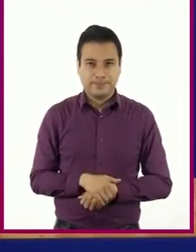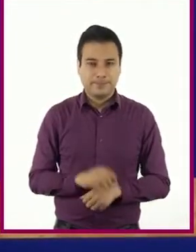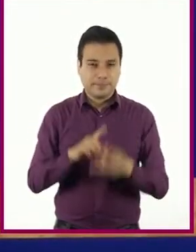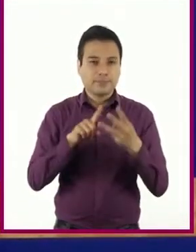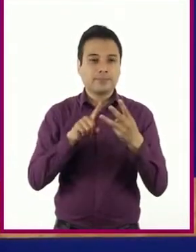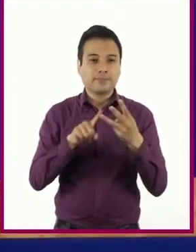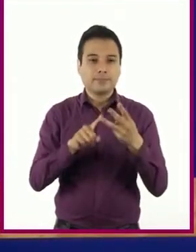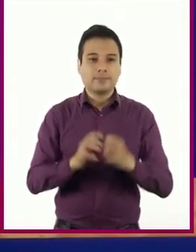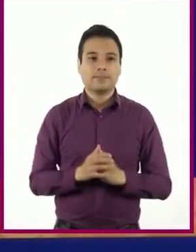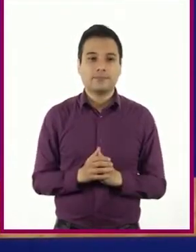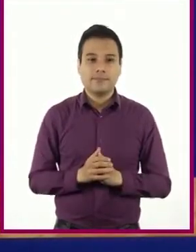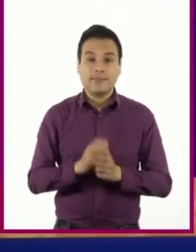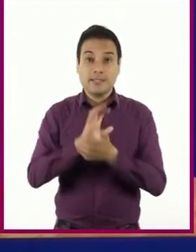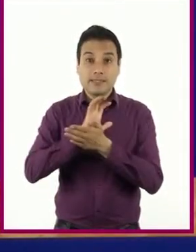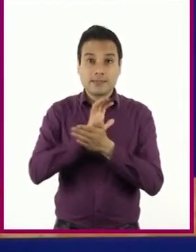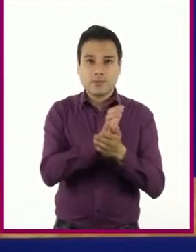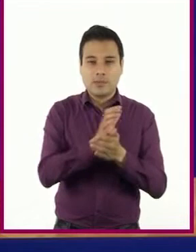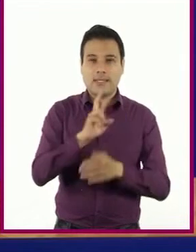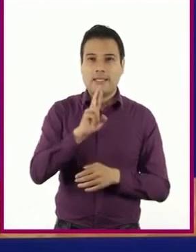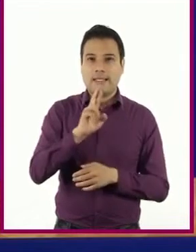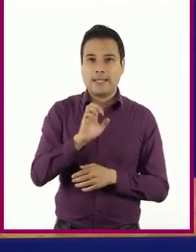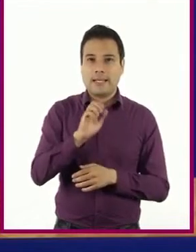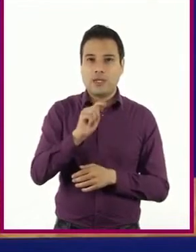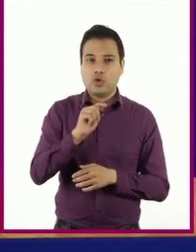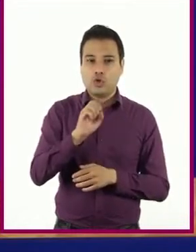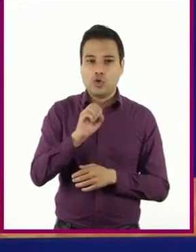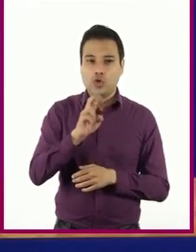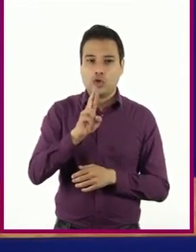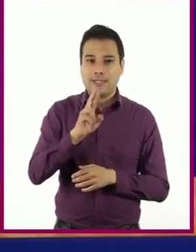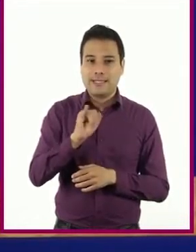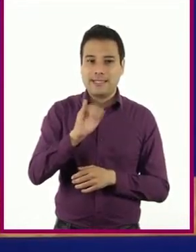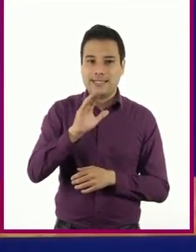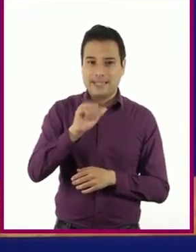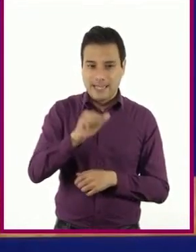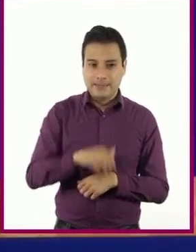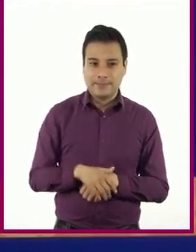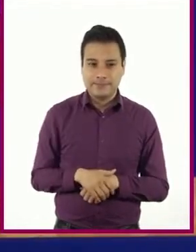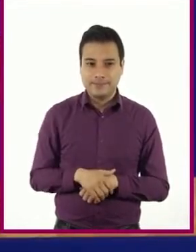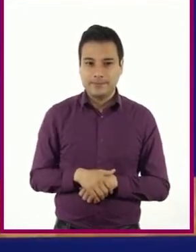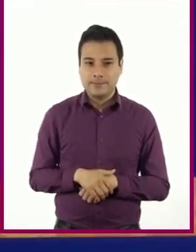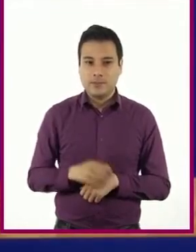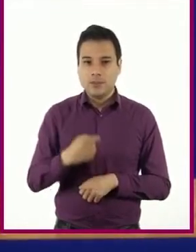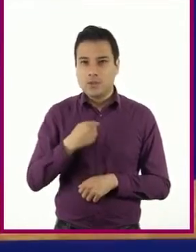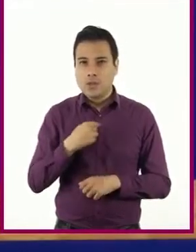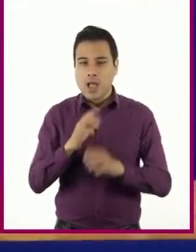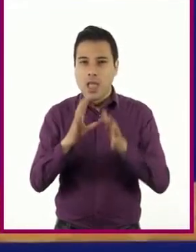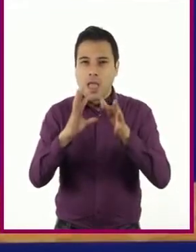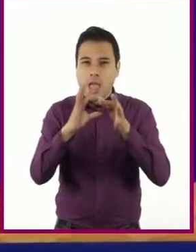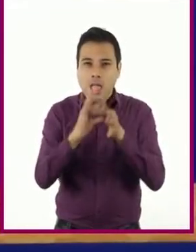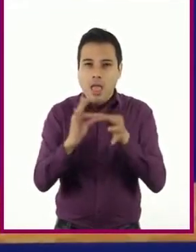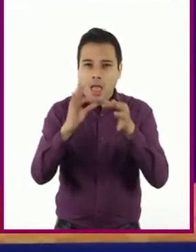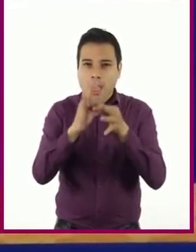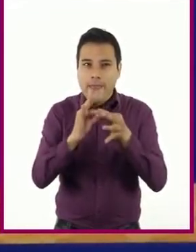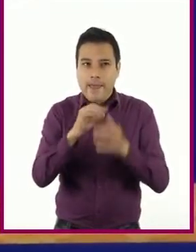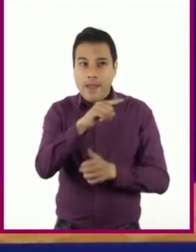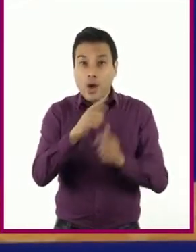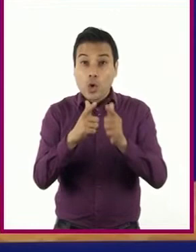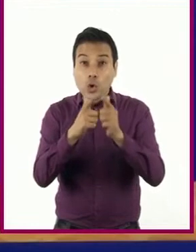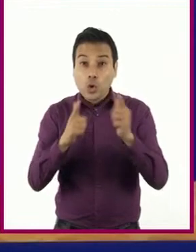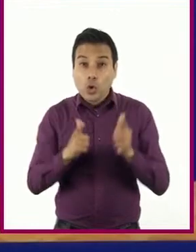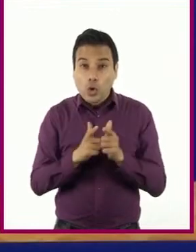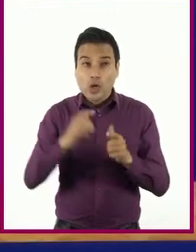C, la discriminación retórica por el empleo de diversas estrategias para persuadir de manera indirecta sobre